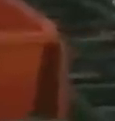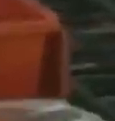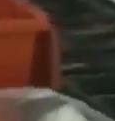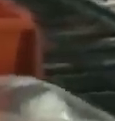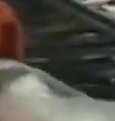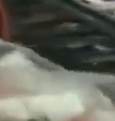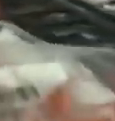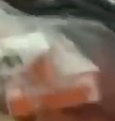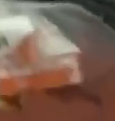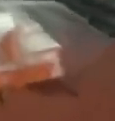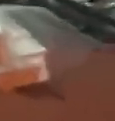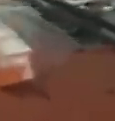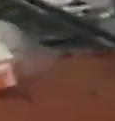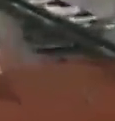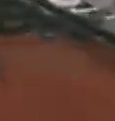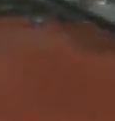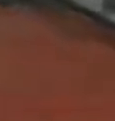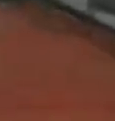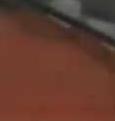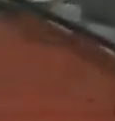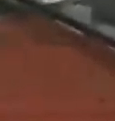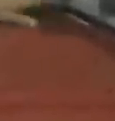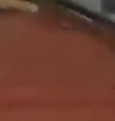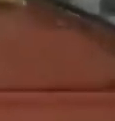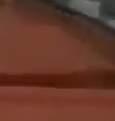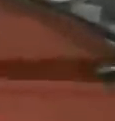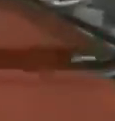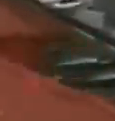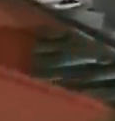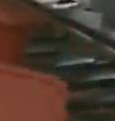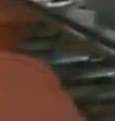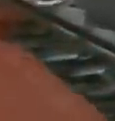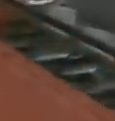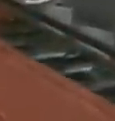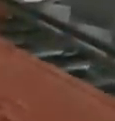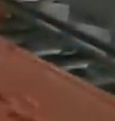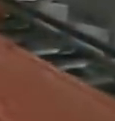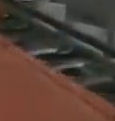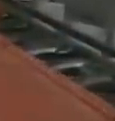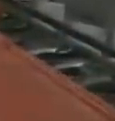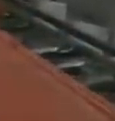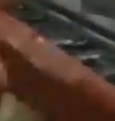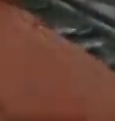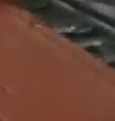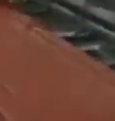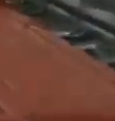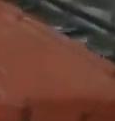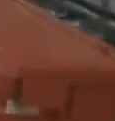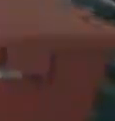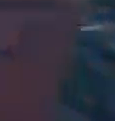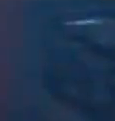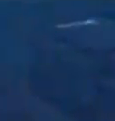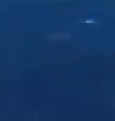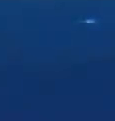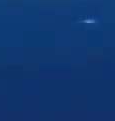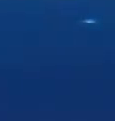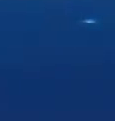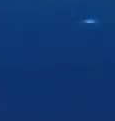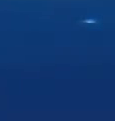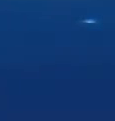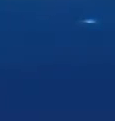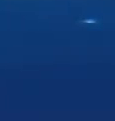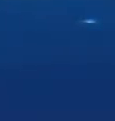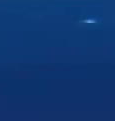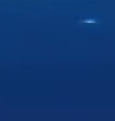hoy a Oriente en 24 horas, máximo 48 horas, cualquier farmacia puede tener su medicamento una vez que nos lo